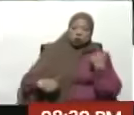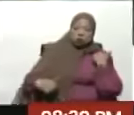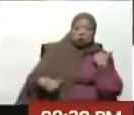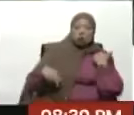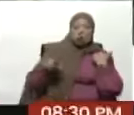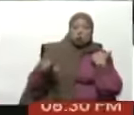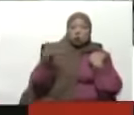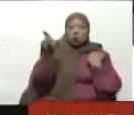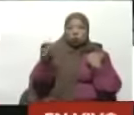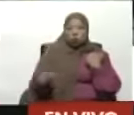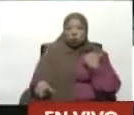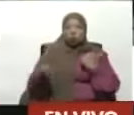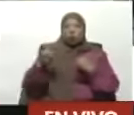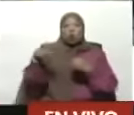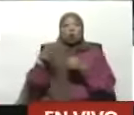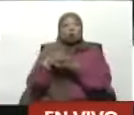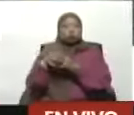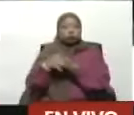usted como jefe del diálogo,